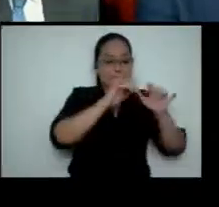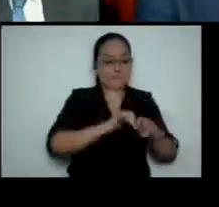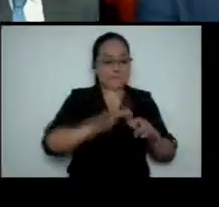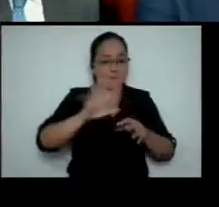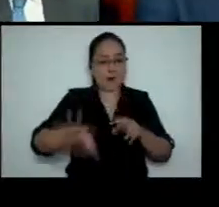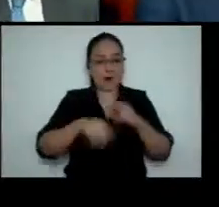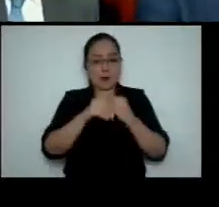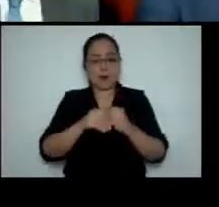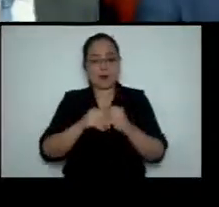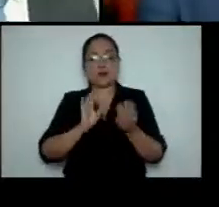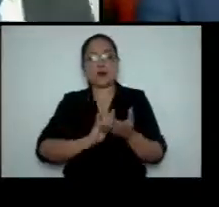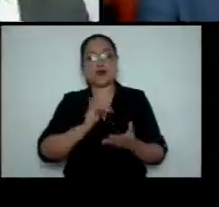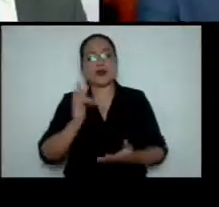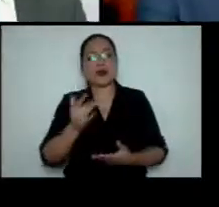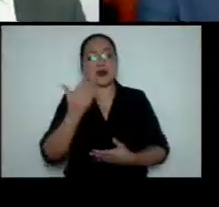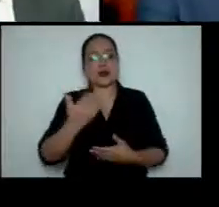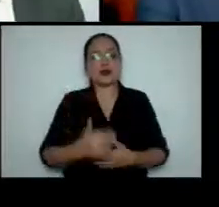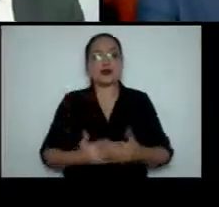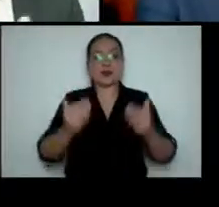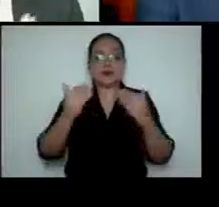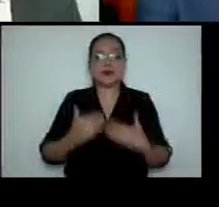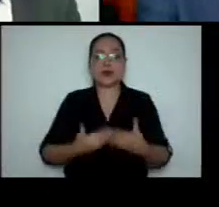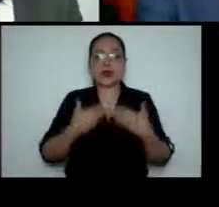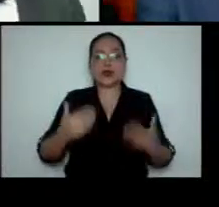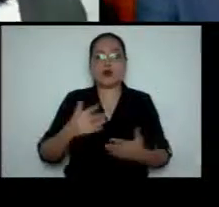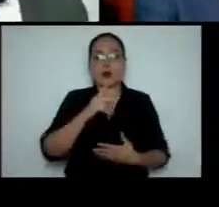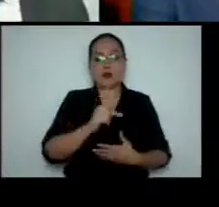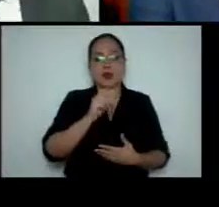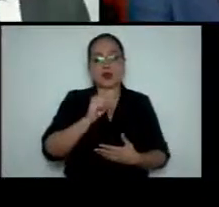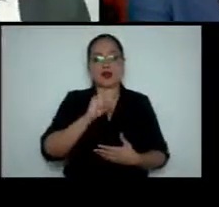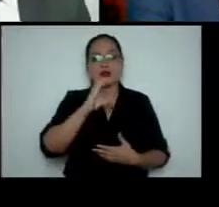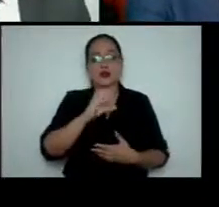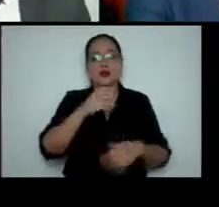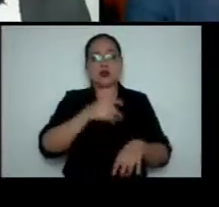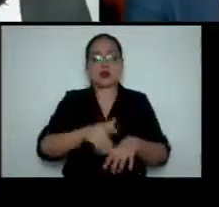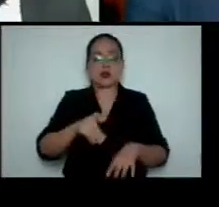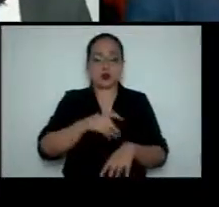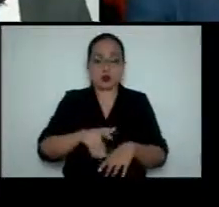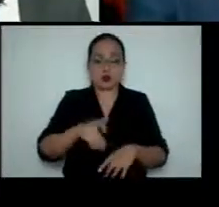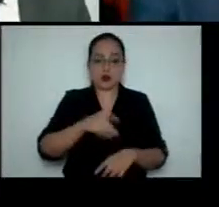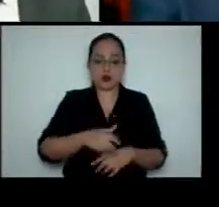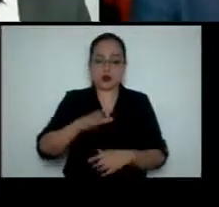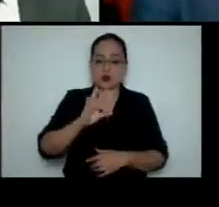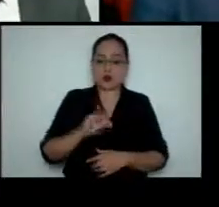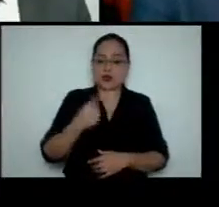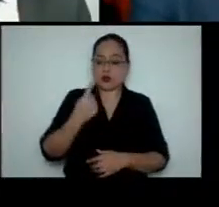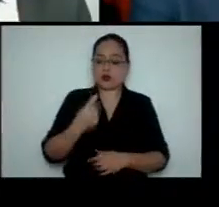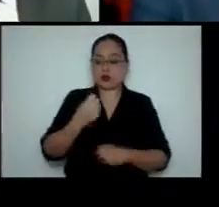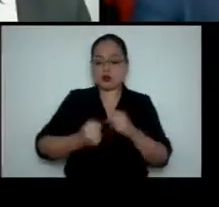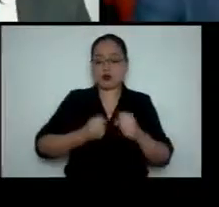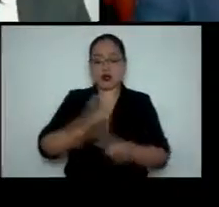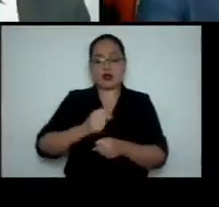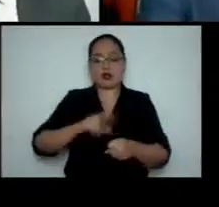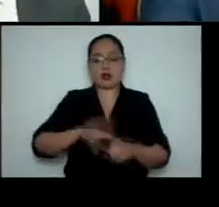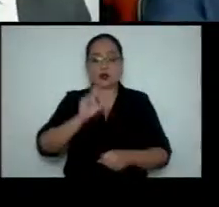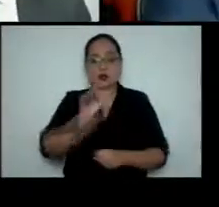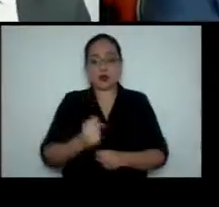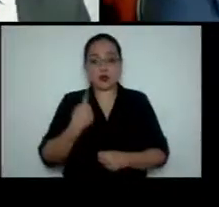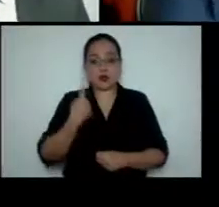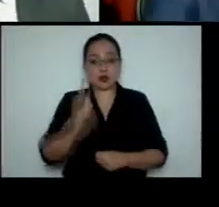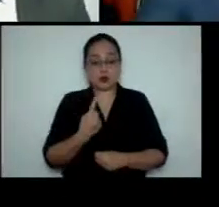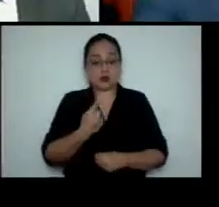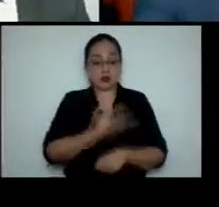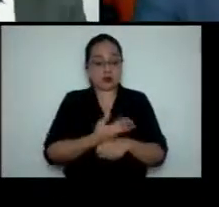Muchas gracias. En consecuencia, en el procedimiento especial sancionador de órgano central número 41 de 2021, se